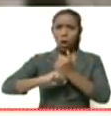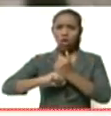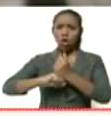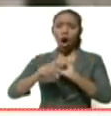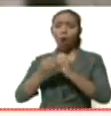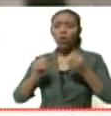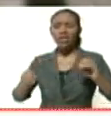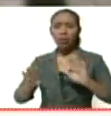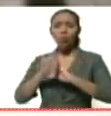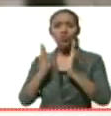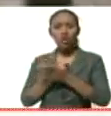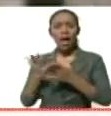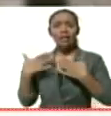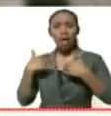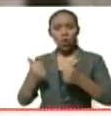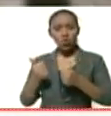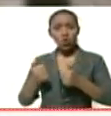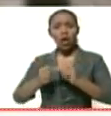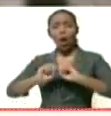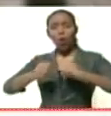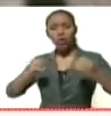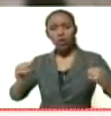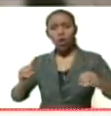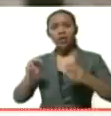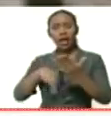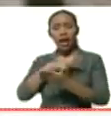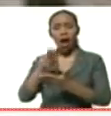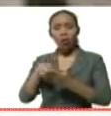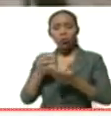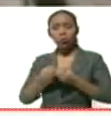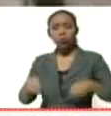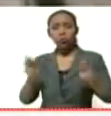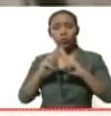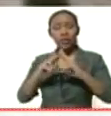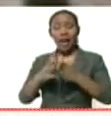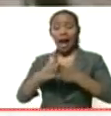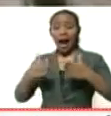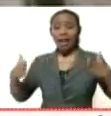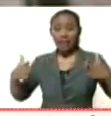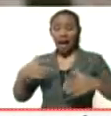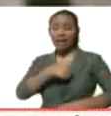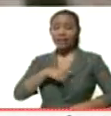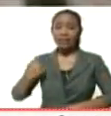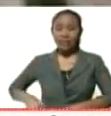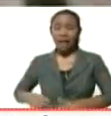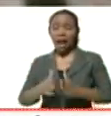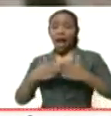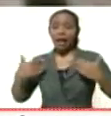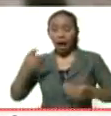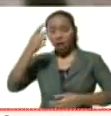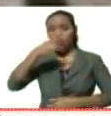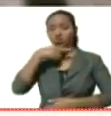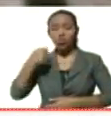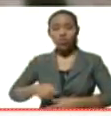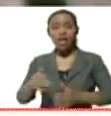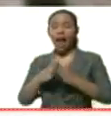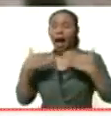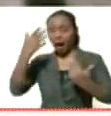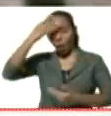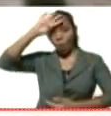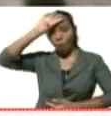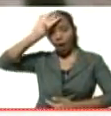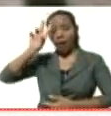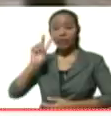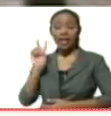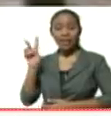Organización Mundial de la Salud, de la Organización de Naciones Unidas, de la Gran China, de la Gran Rusia y de la Gran Cuba, que